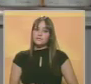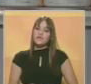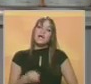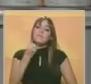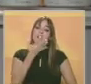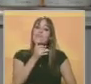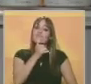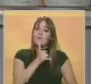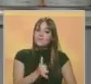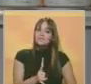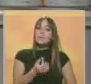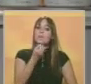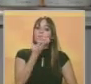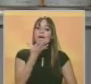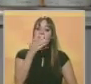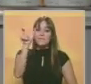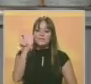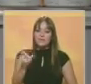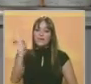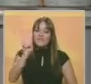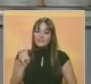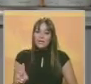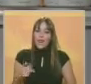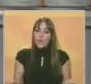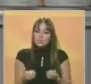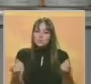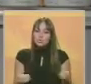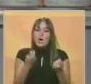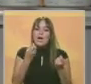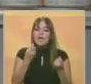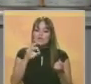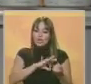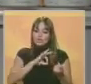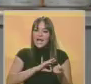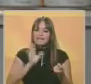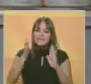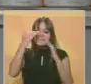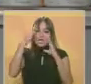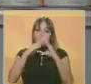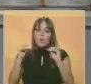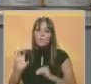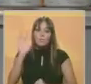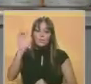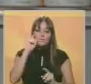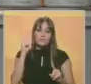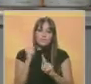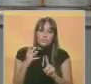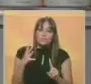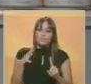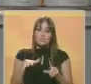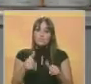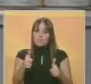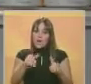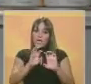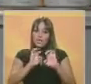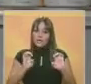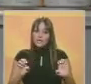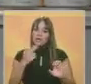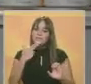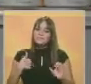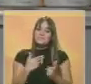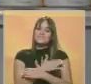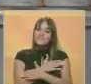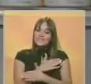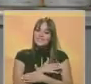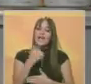Y una buena noticia, El Buen Venezolano, la campaña de su noticiero Venevisión que ha impactado a todo el país por la labor preventiva y educativa fue destacada por